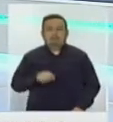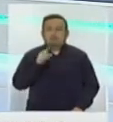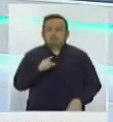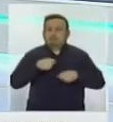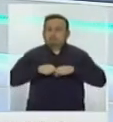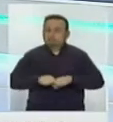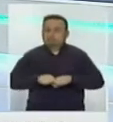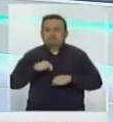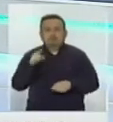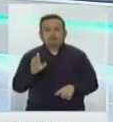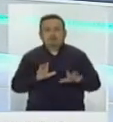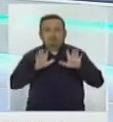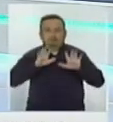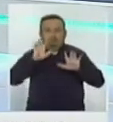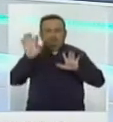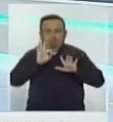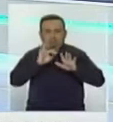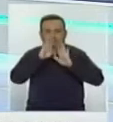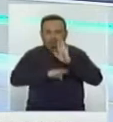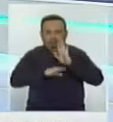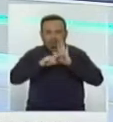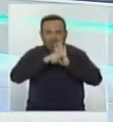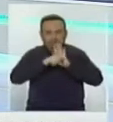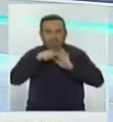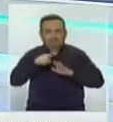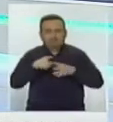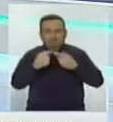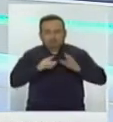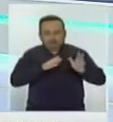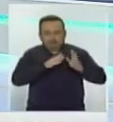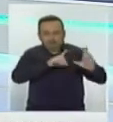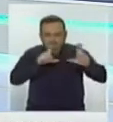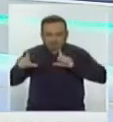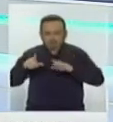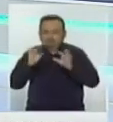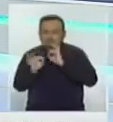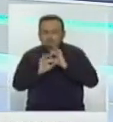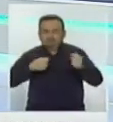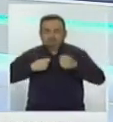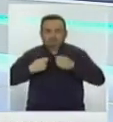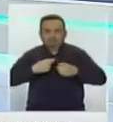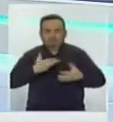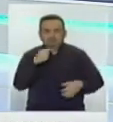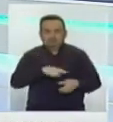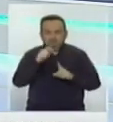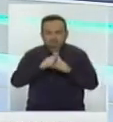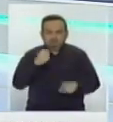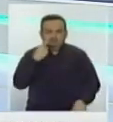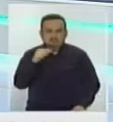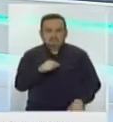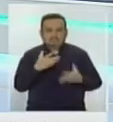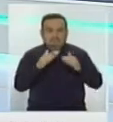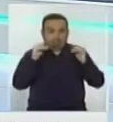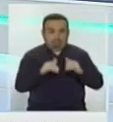los supermercados en abril caída de 10%. Hagamos otra desagregación de lo que es las ventas del comercio en el mes de abril, que